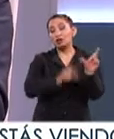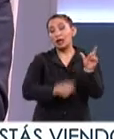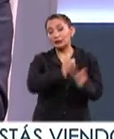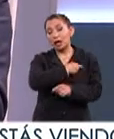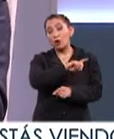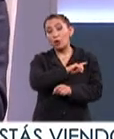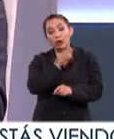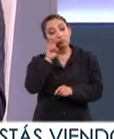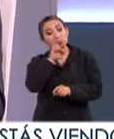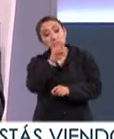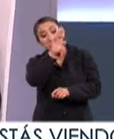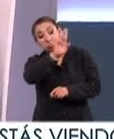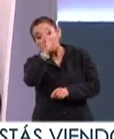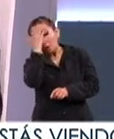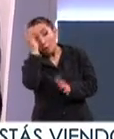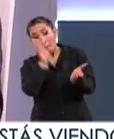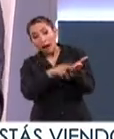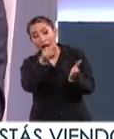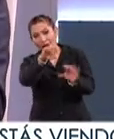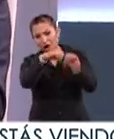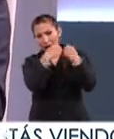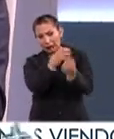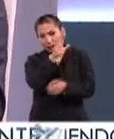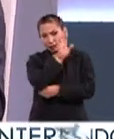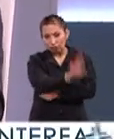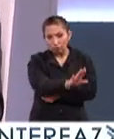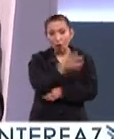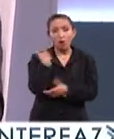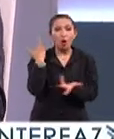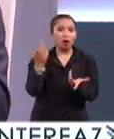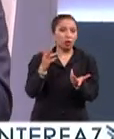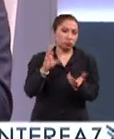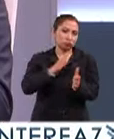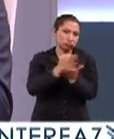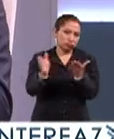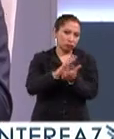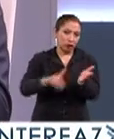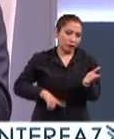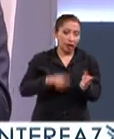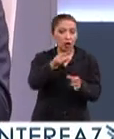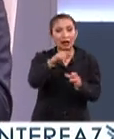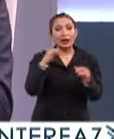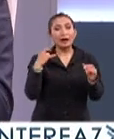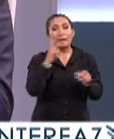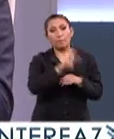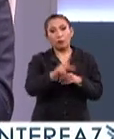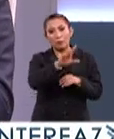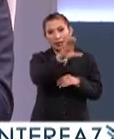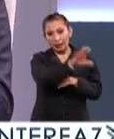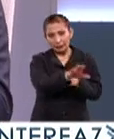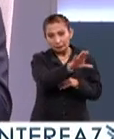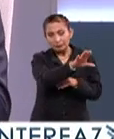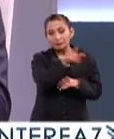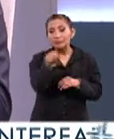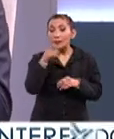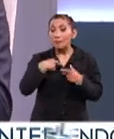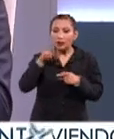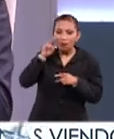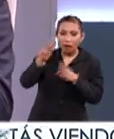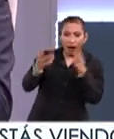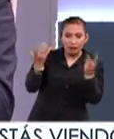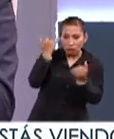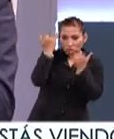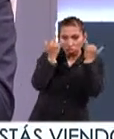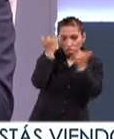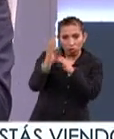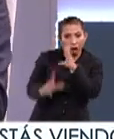busca es reconocer a organizaciones no gubernamentales, instituciones públicas y por supuesto a las personas que generan